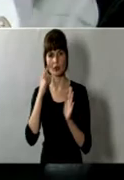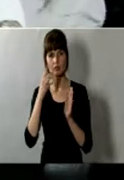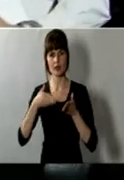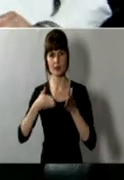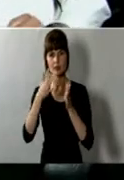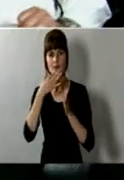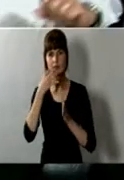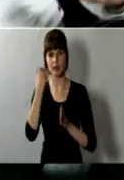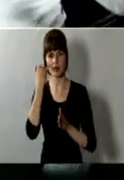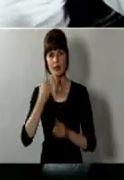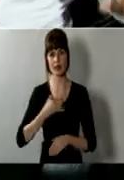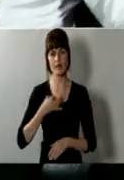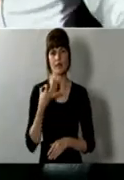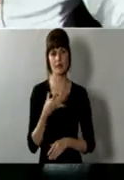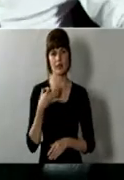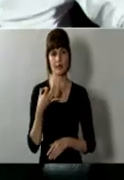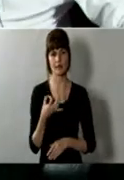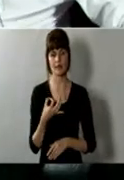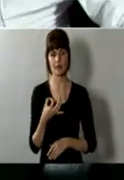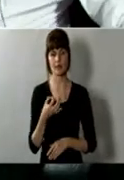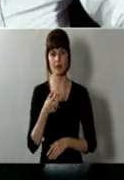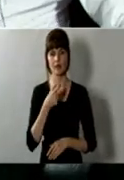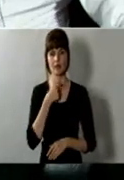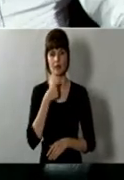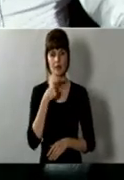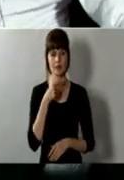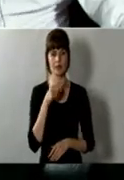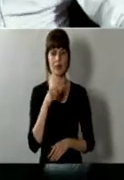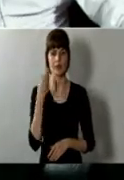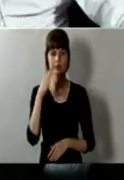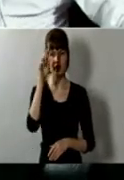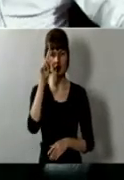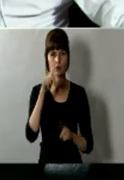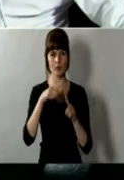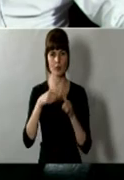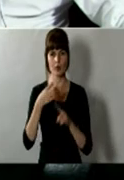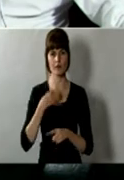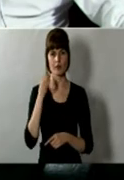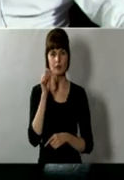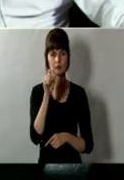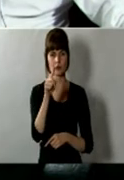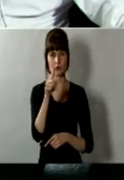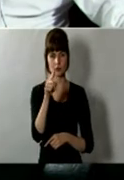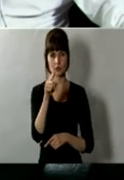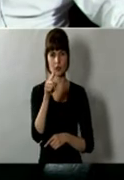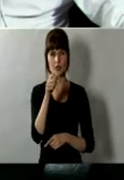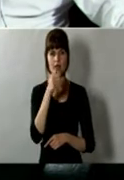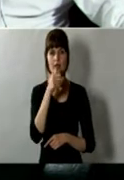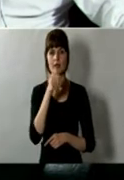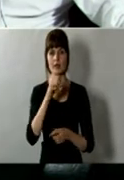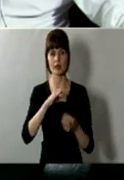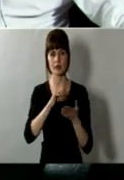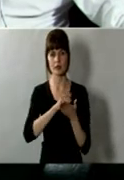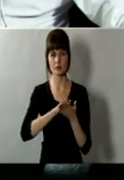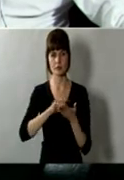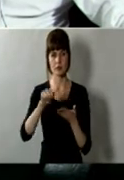vida Gracias Señor Y queremos pedirle a Dios Por tu vida Para que realmente El Espíritu Santo Que representa esa agua Pueda purificarte